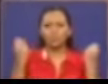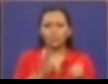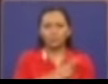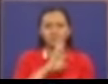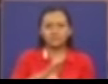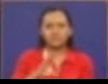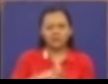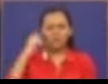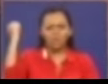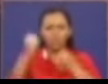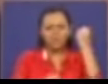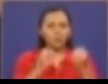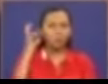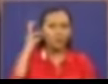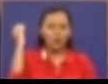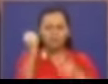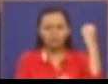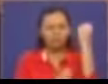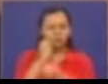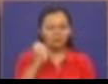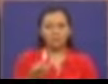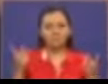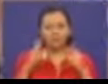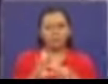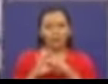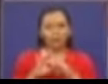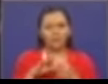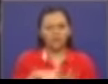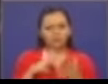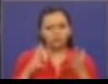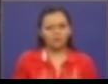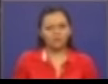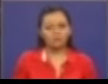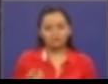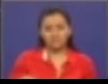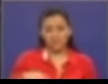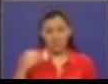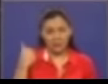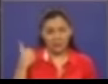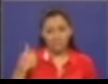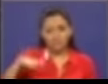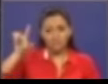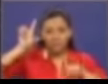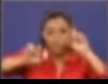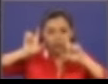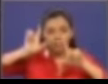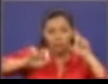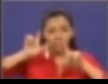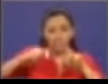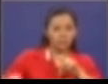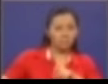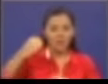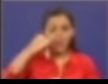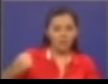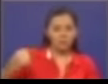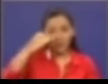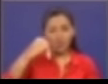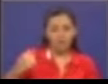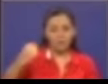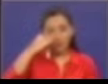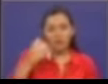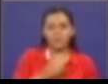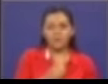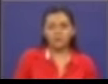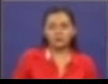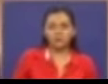agredieron a compañeras, estudiantes y a compañeros de estudiantes. Existen incluso fotografías de las agresiones cometidas contra el